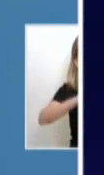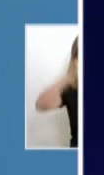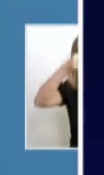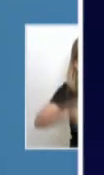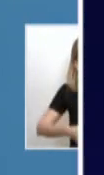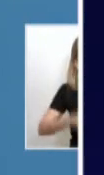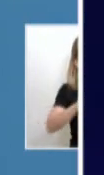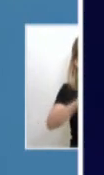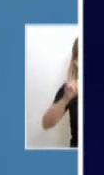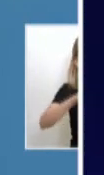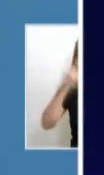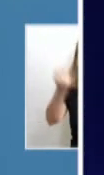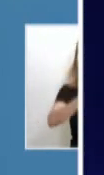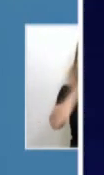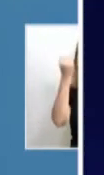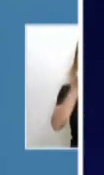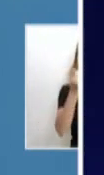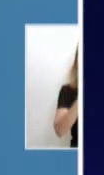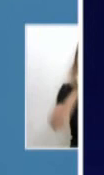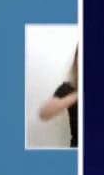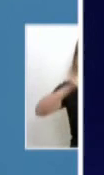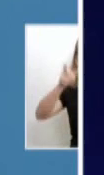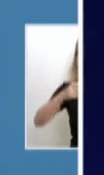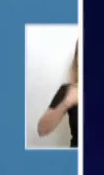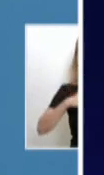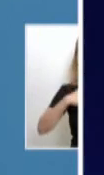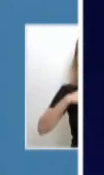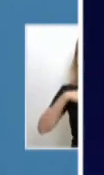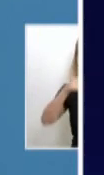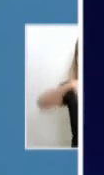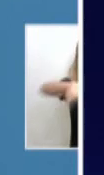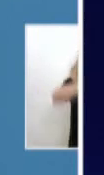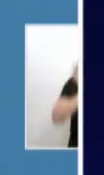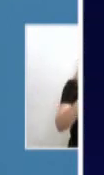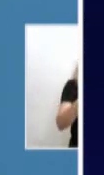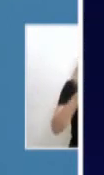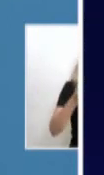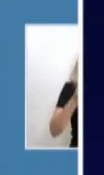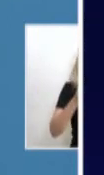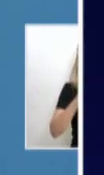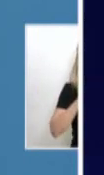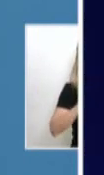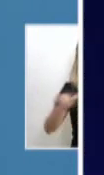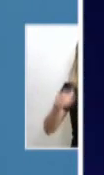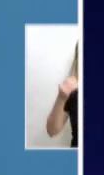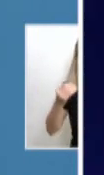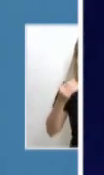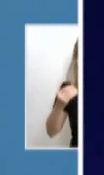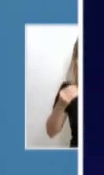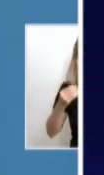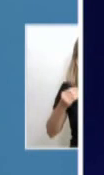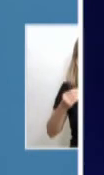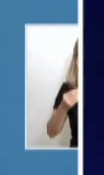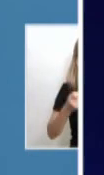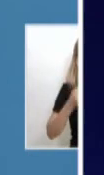en el Museo del Bicentenario, acompañado por Jorge Ferraresi, Santiago Cafiero y toda la cúpula de dirigentes que marcábamos recién. Contanos